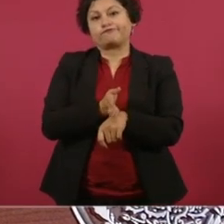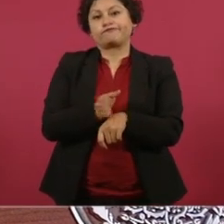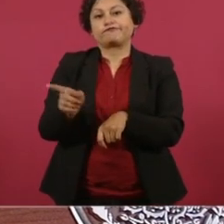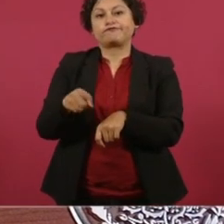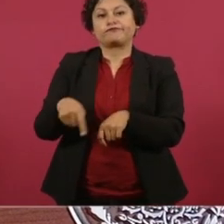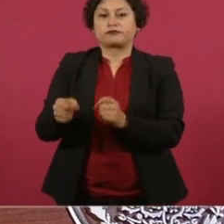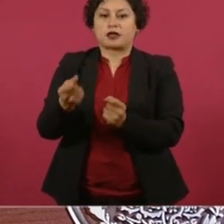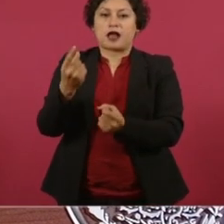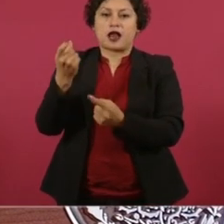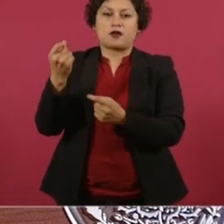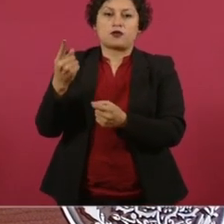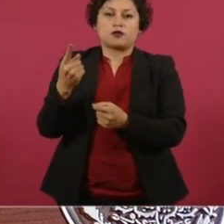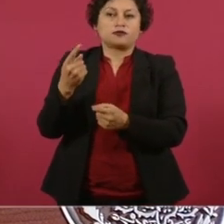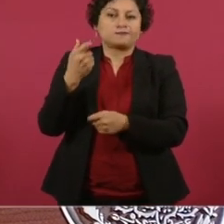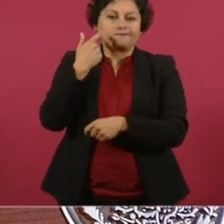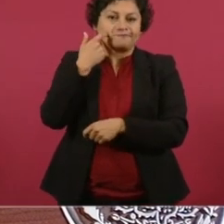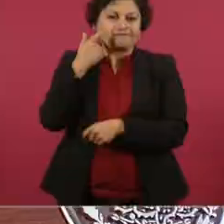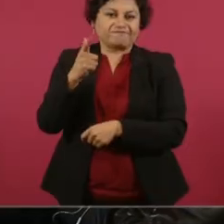resistencia.